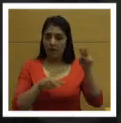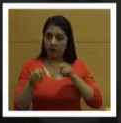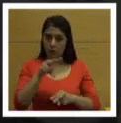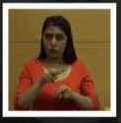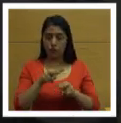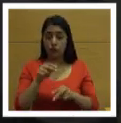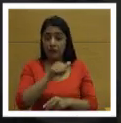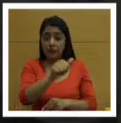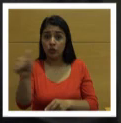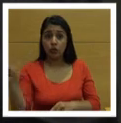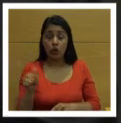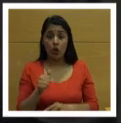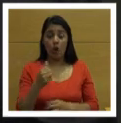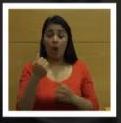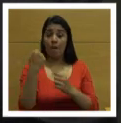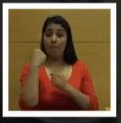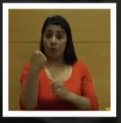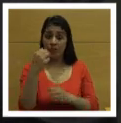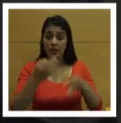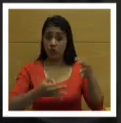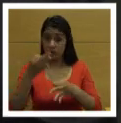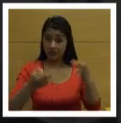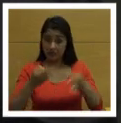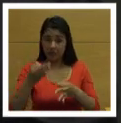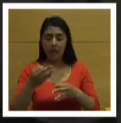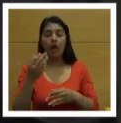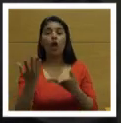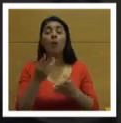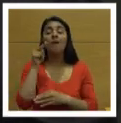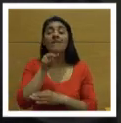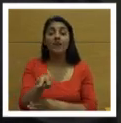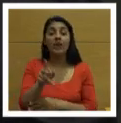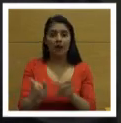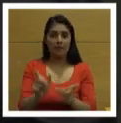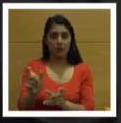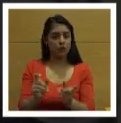poderes judiciales respecto a las personas vulnerables.